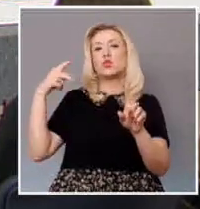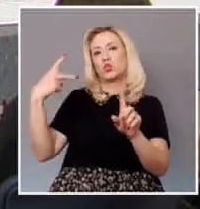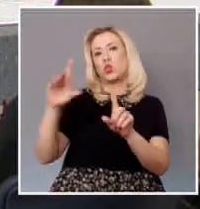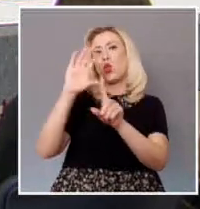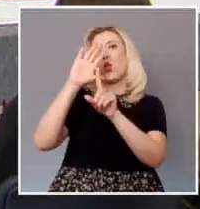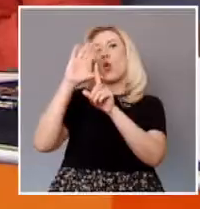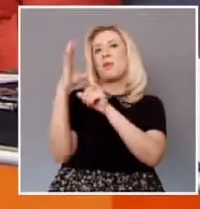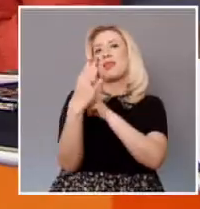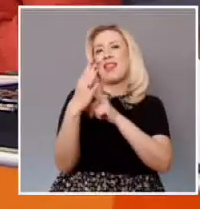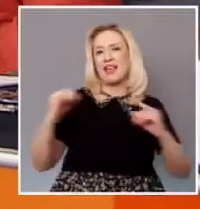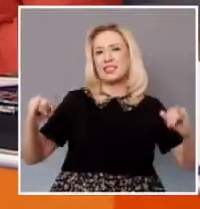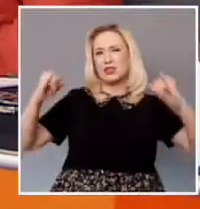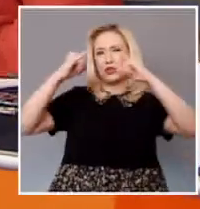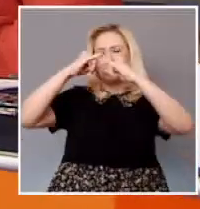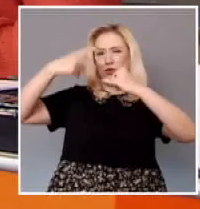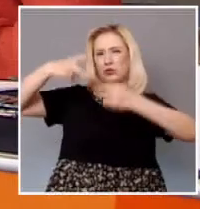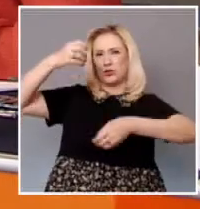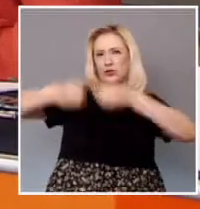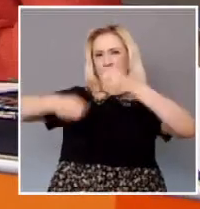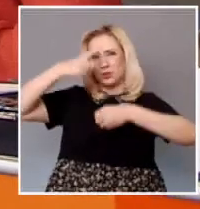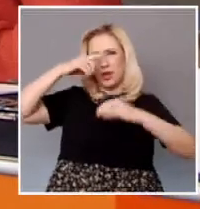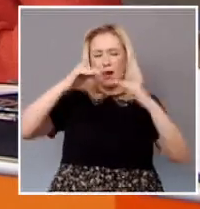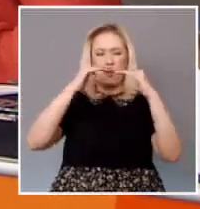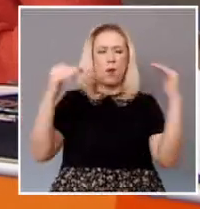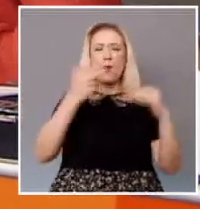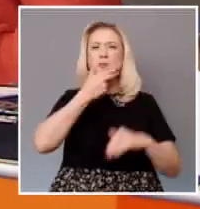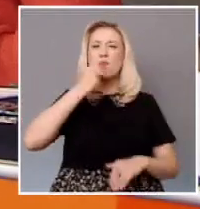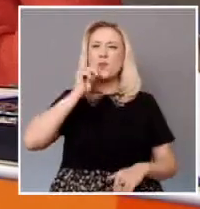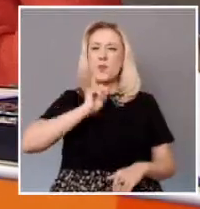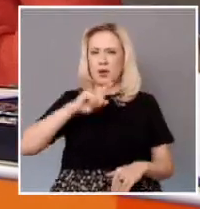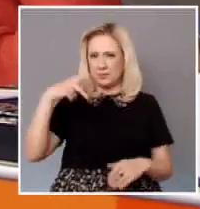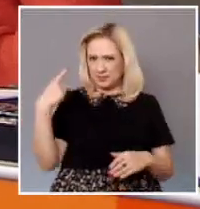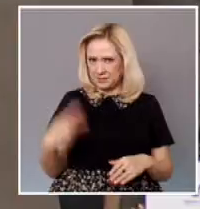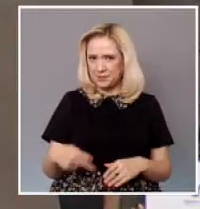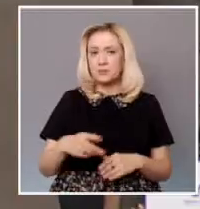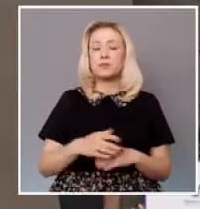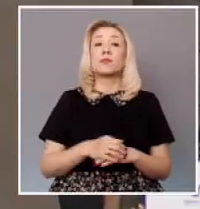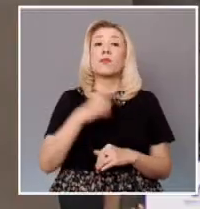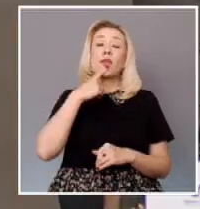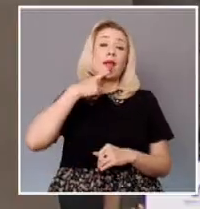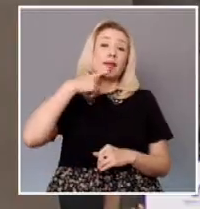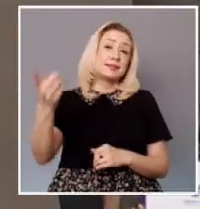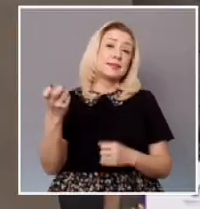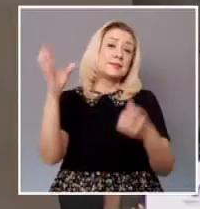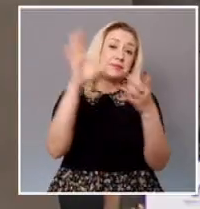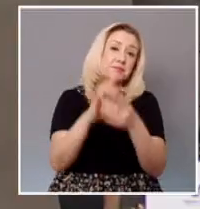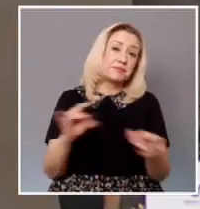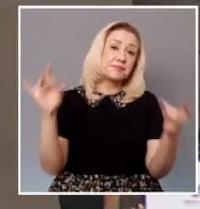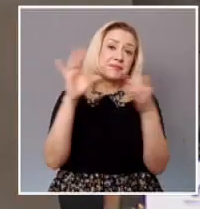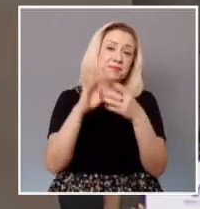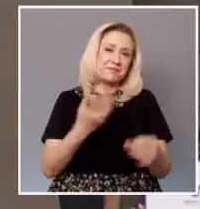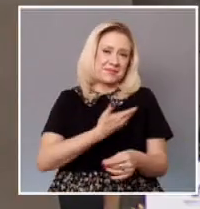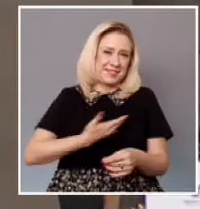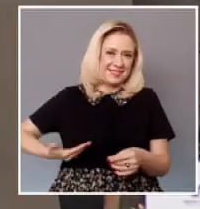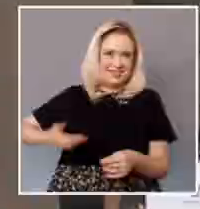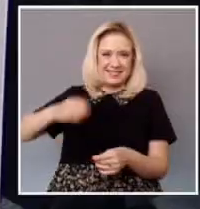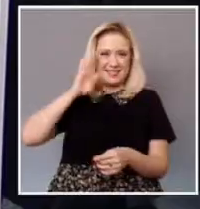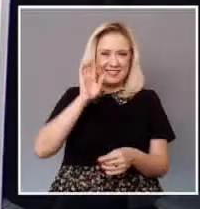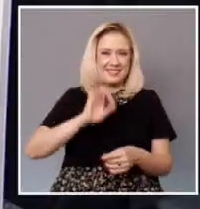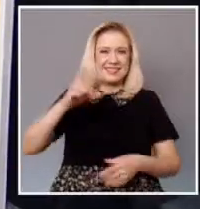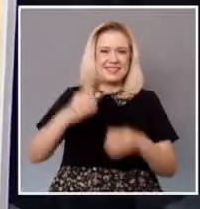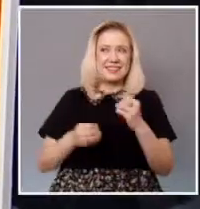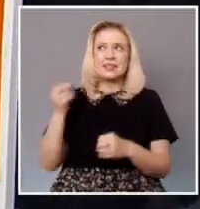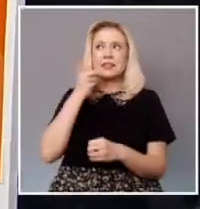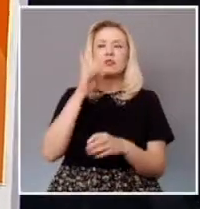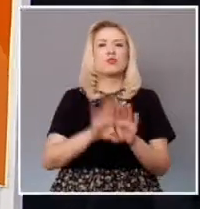de la Federación, la ministra presidenta anunció las actividades dentro de los 16 días de activismo con foros de análisis,